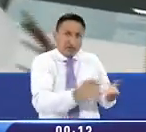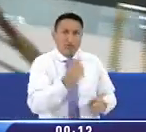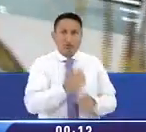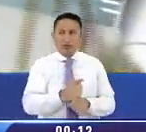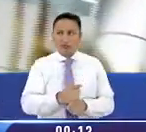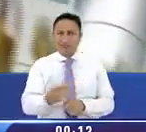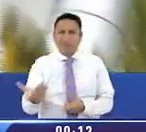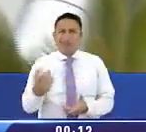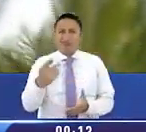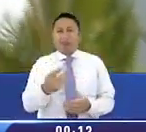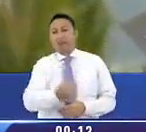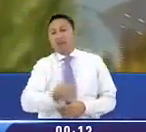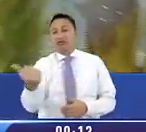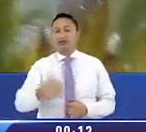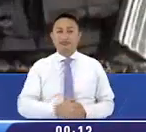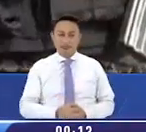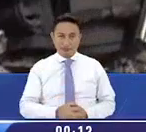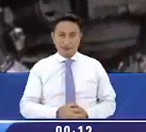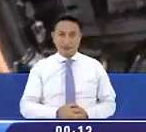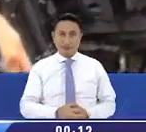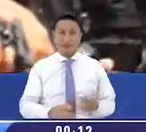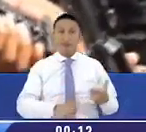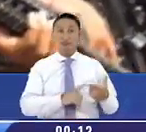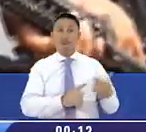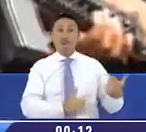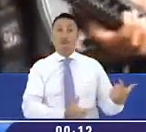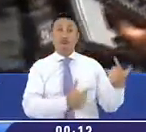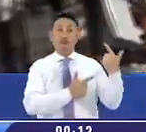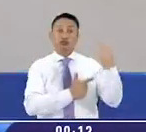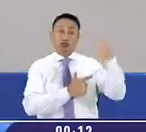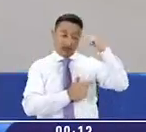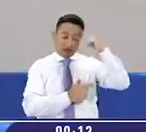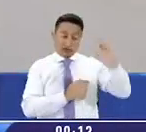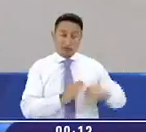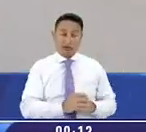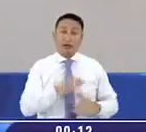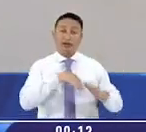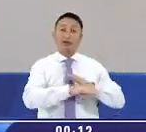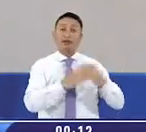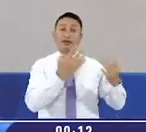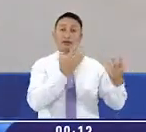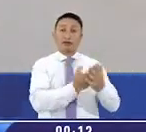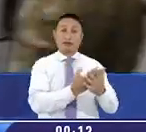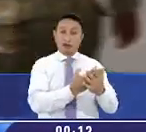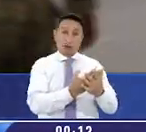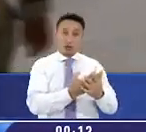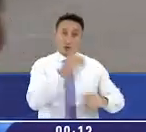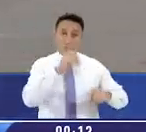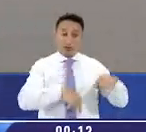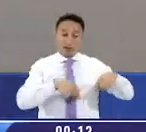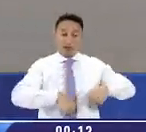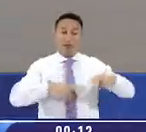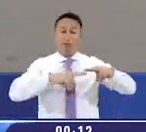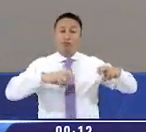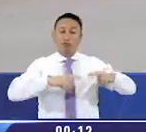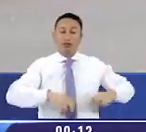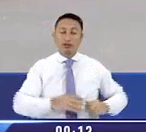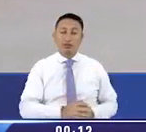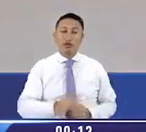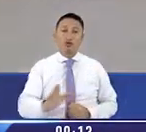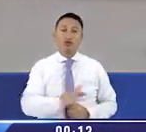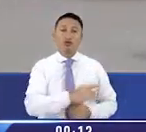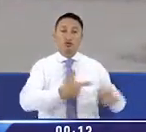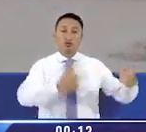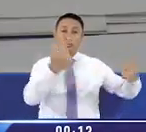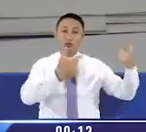no dio paso a esta pregunta. Que los uniformados no sean privados de su libertad mientras dure la investigación o proceso penal por el uso de